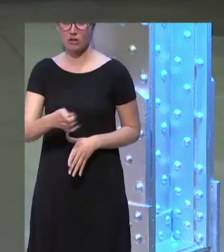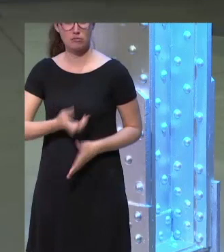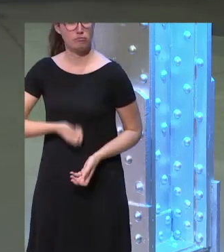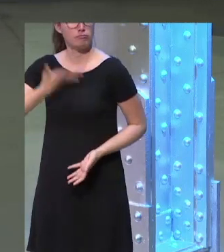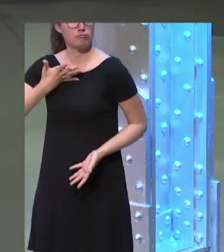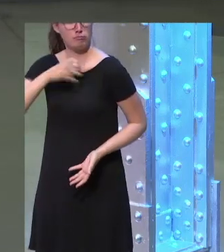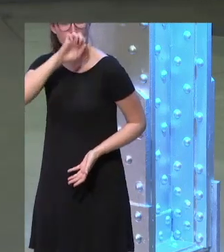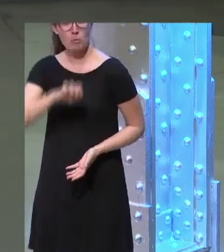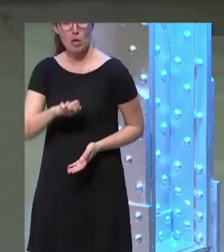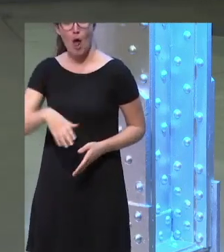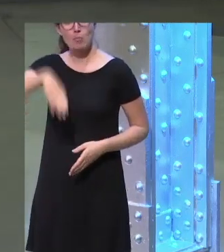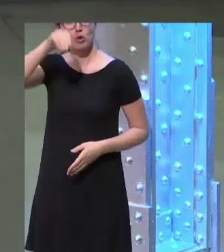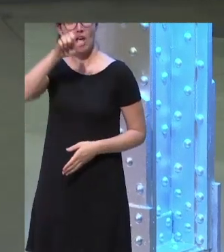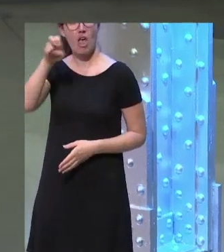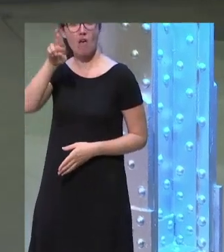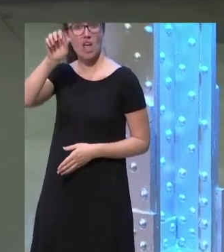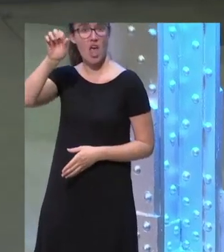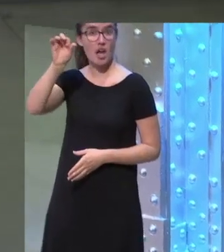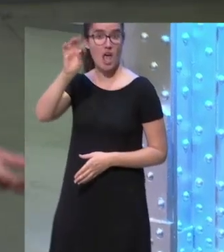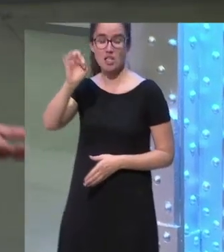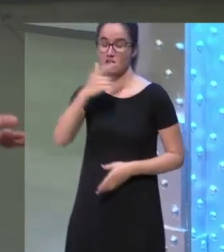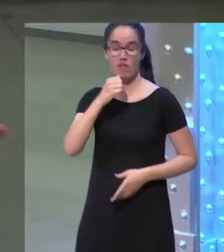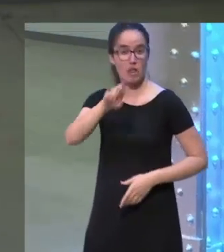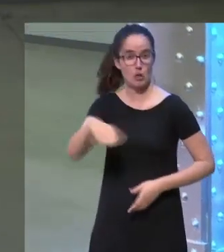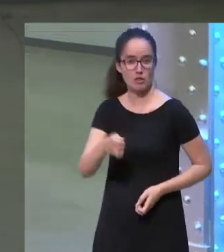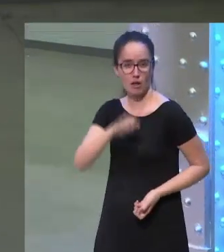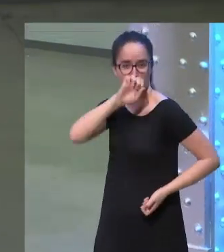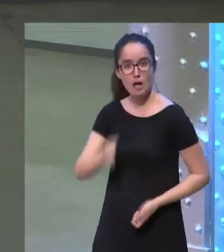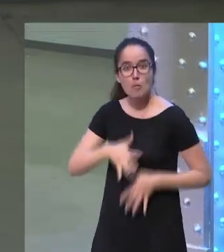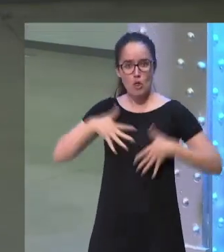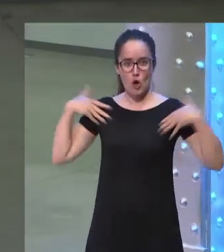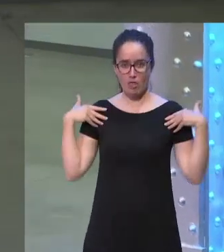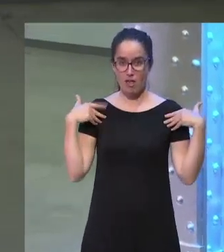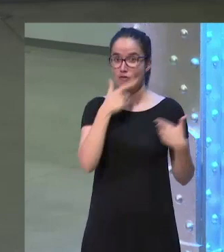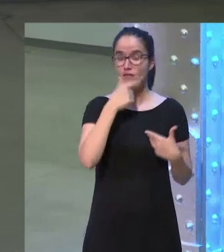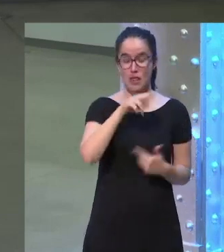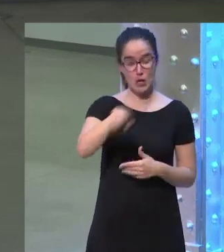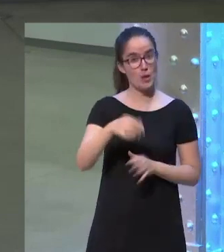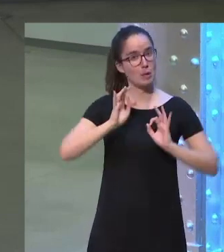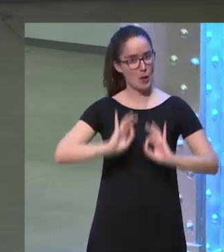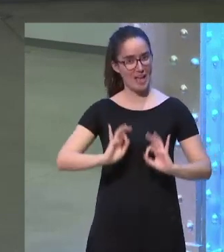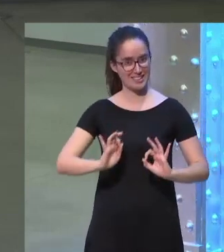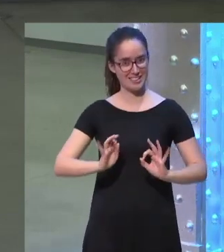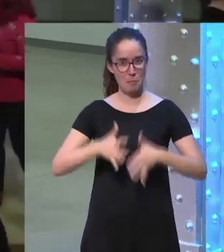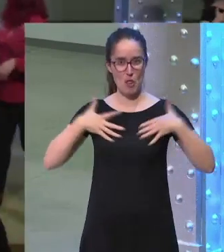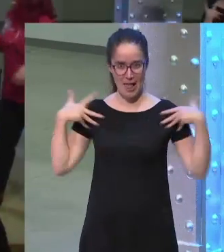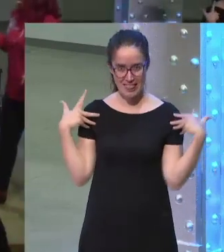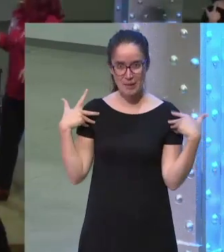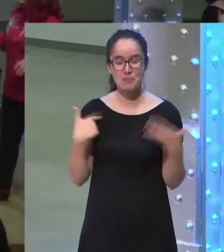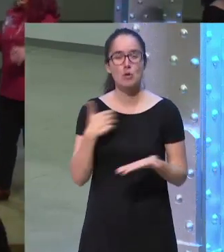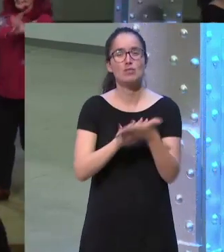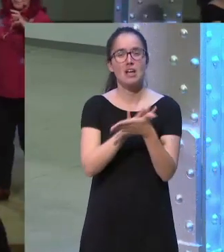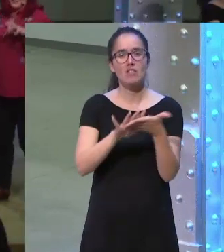pero es que subir al Everest tampoco es fácil, es apasionante. Pues eso es nuestro libro. No es fácil, pero es apasionante. Yo voy a